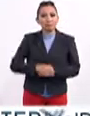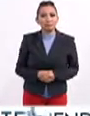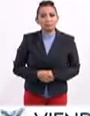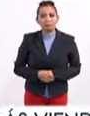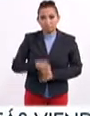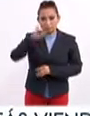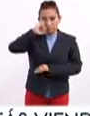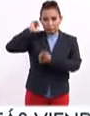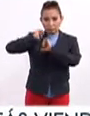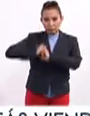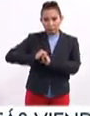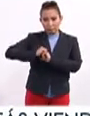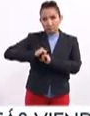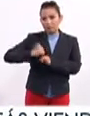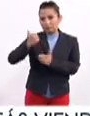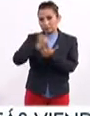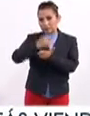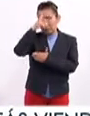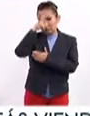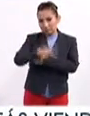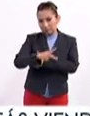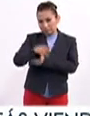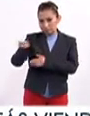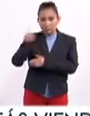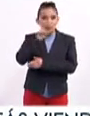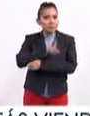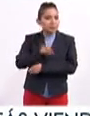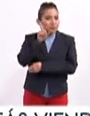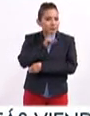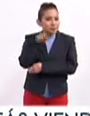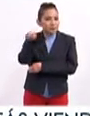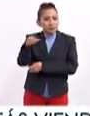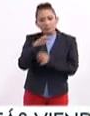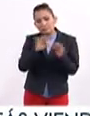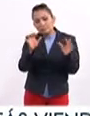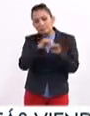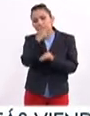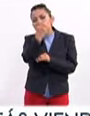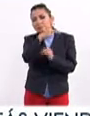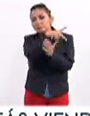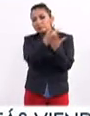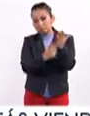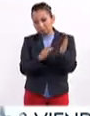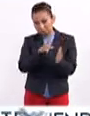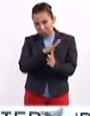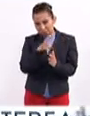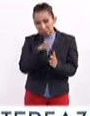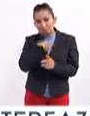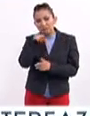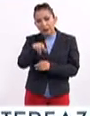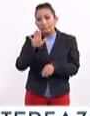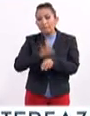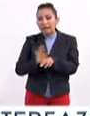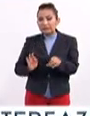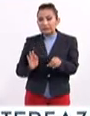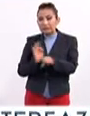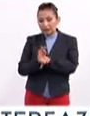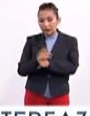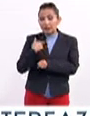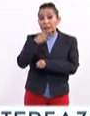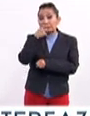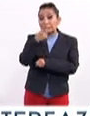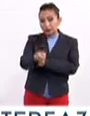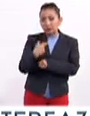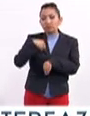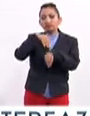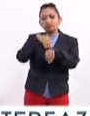La jefa de gobierno de la Ciudad de México, Claudia Sheinbaum, detalló que los programas ya existentes serán reforzados y reiteró